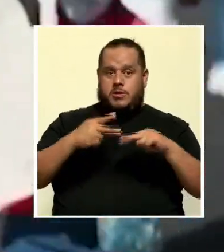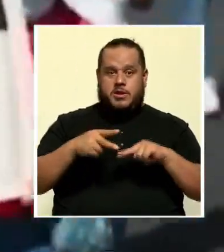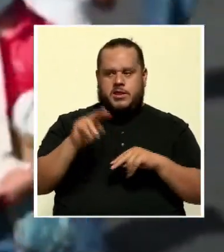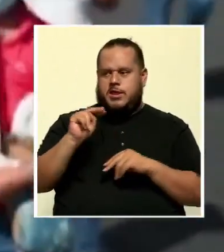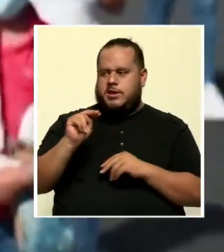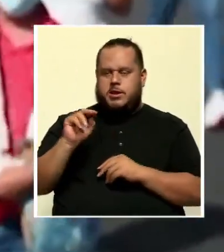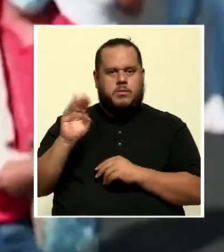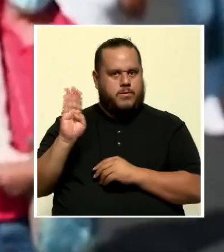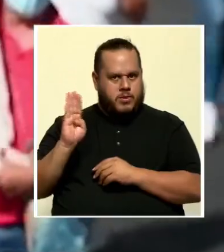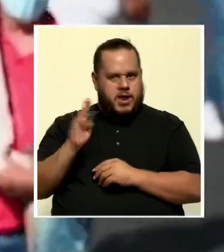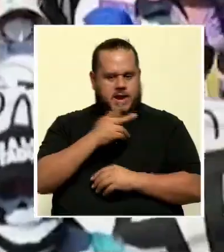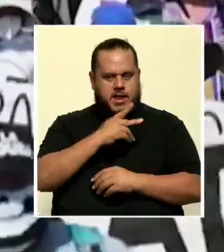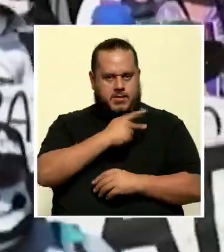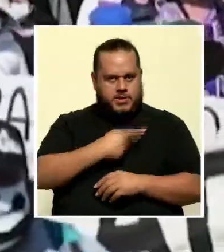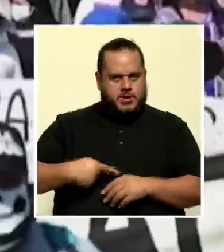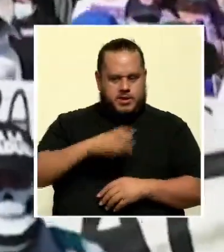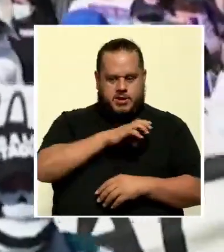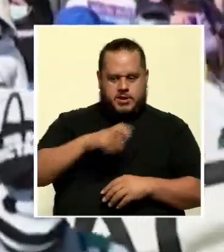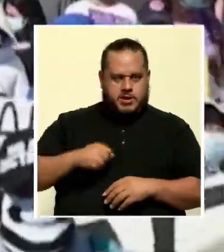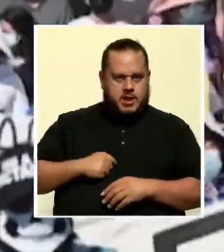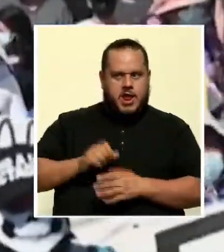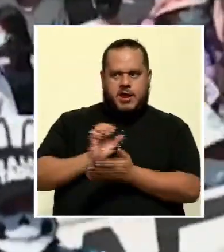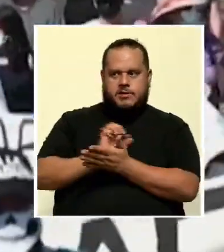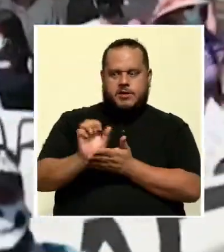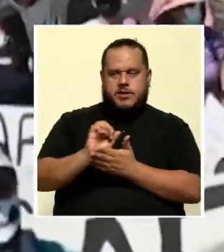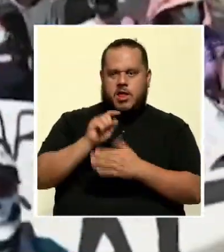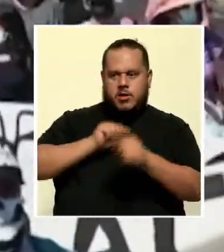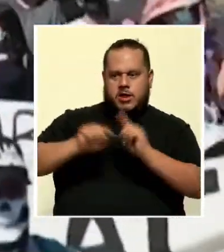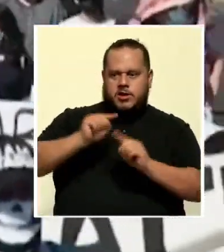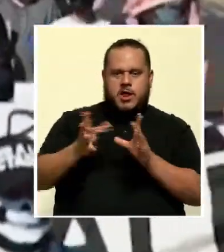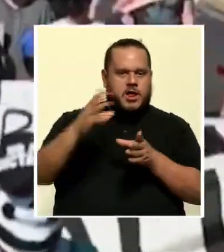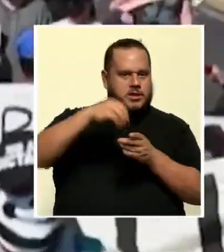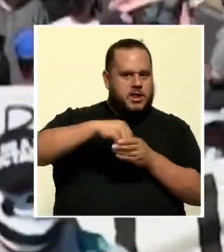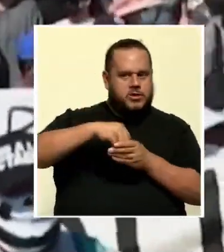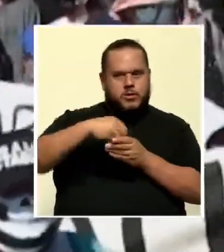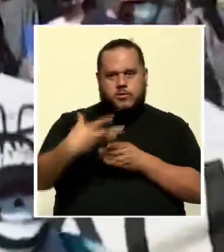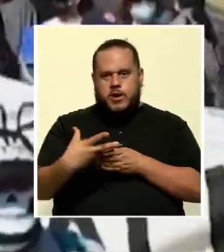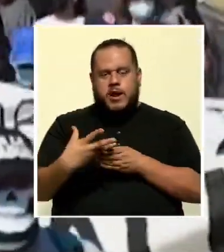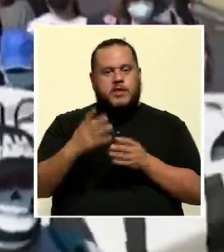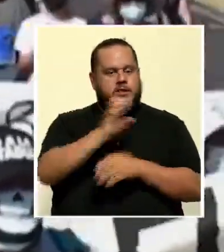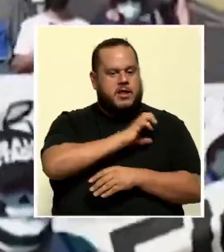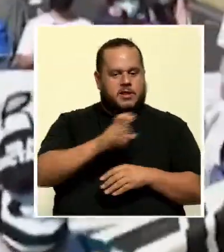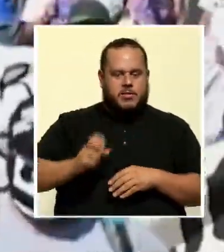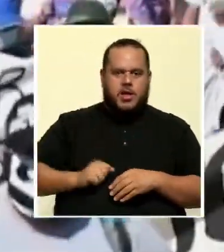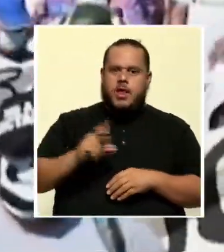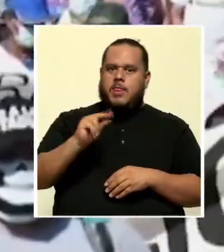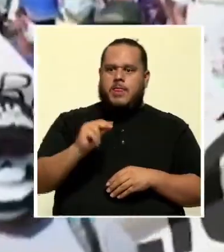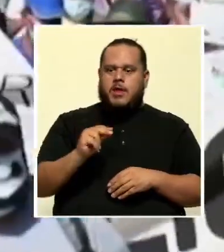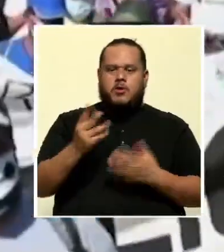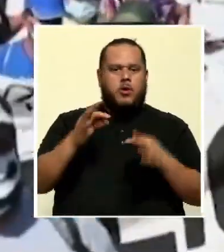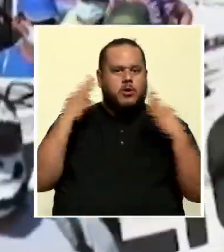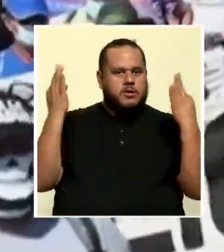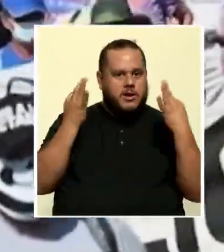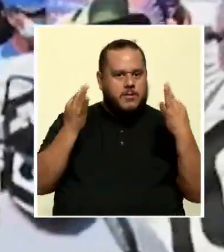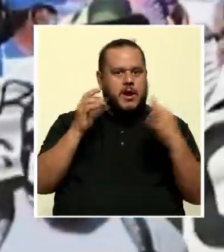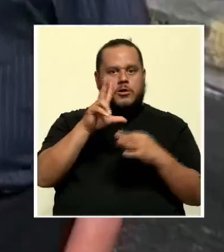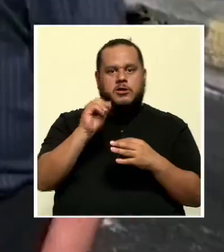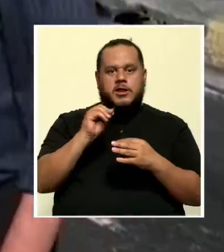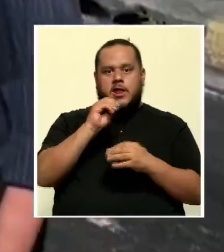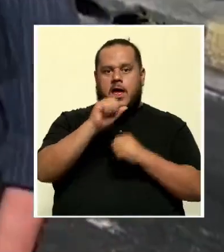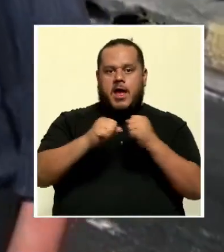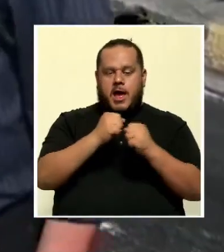Bukele ha rechazado las críticas dentro y fuera de El Salvador a su decisión de no conmemorar el 30 aniversario de los acuerdos de paz